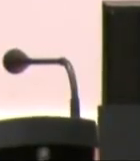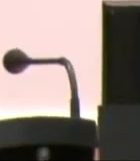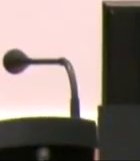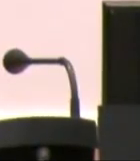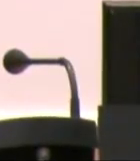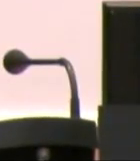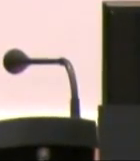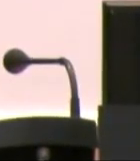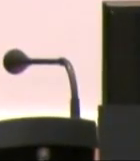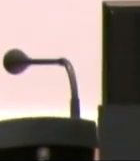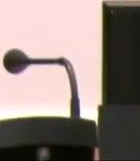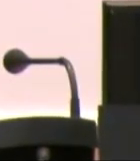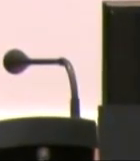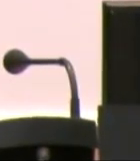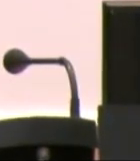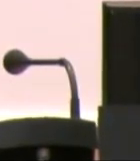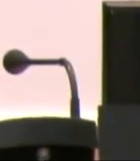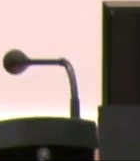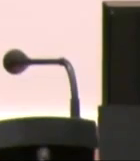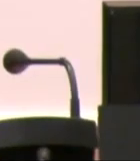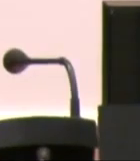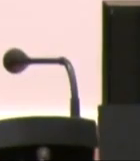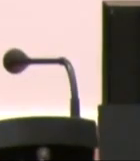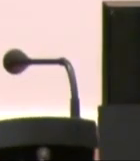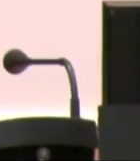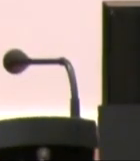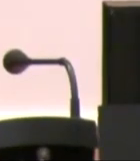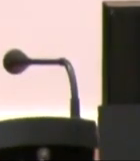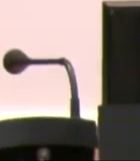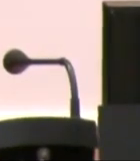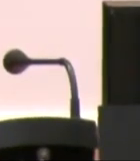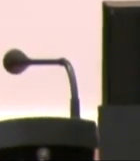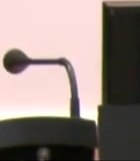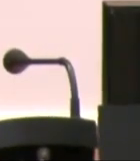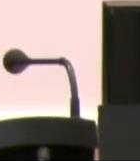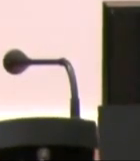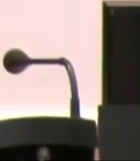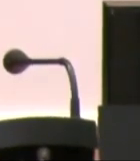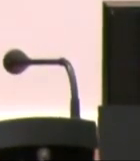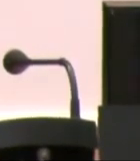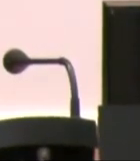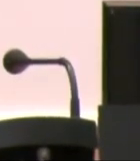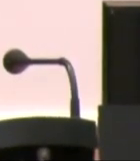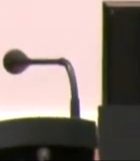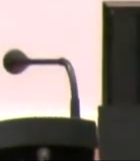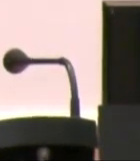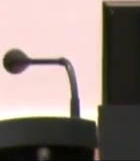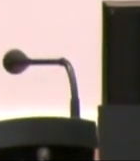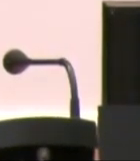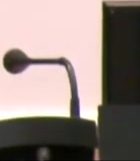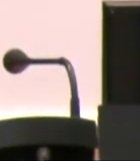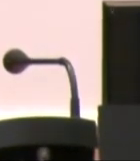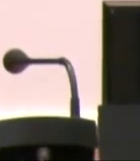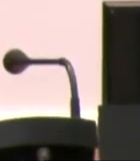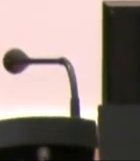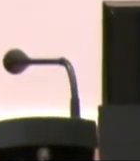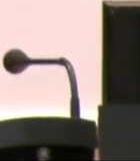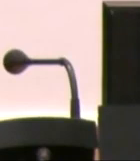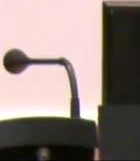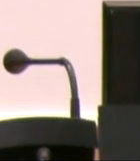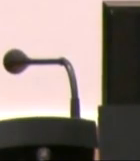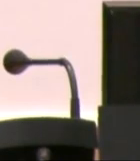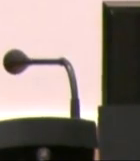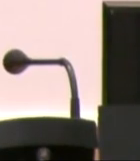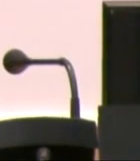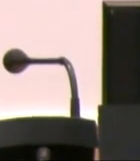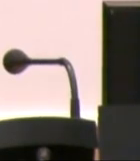tocado, he tenido la suerte de poder presentar a Susana Guerrero Salazar en su ponencia La construcción del pensamiento a través del